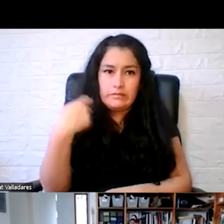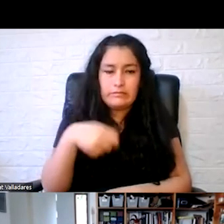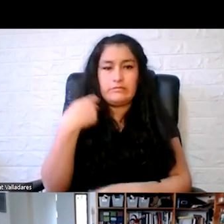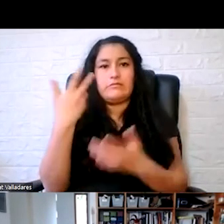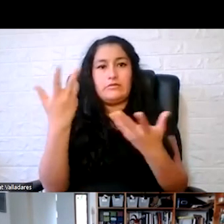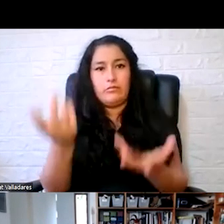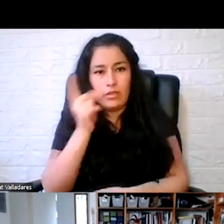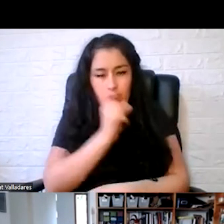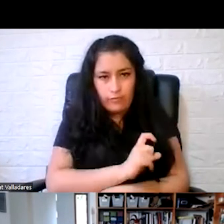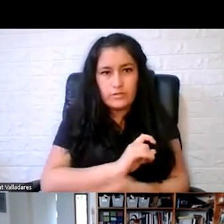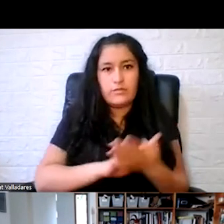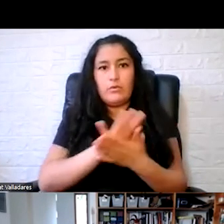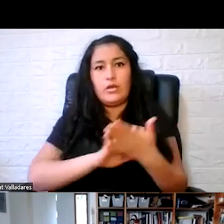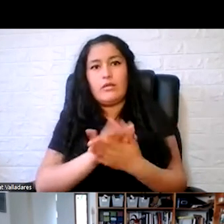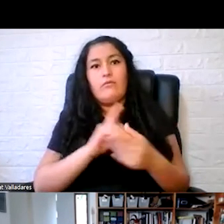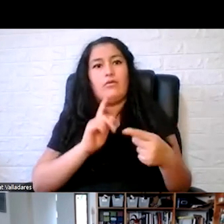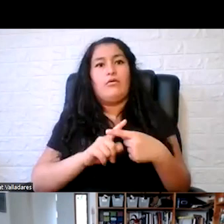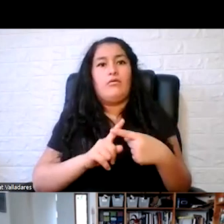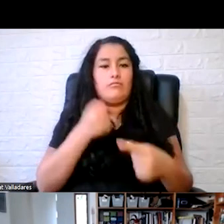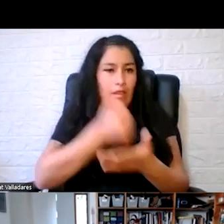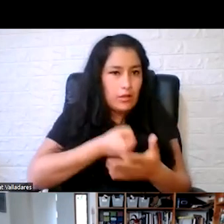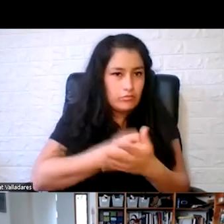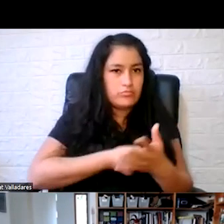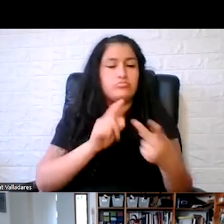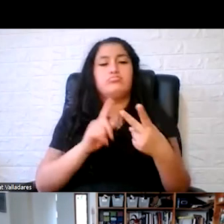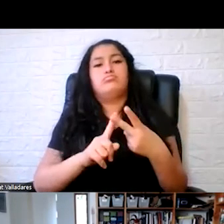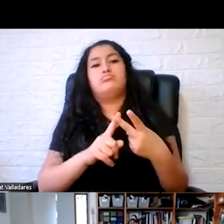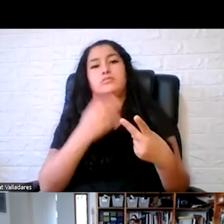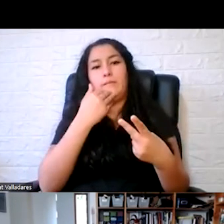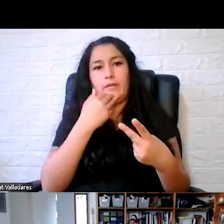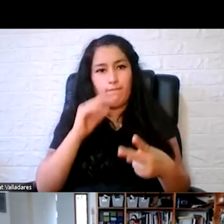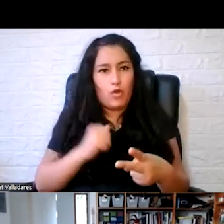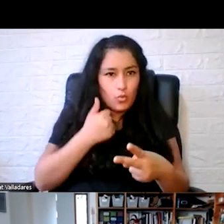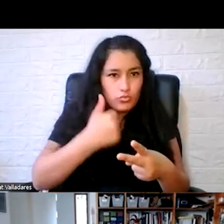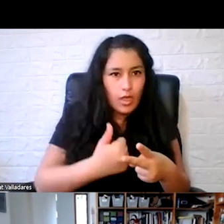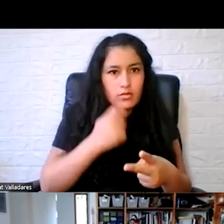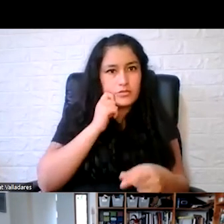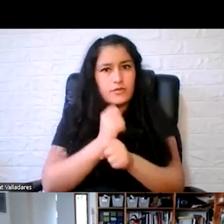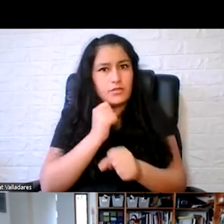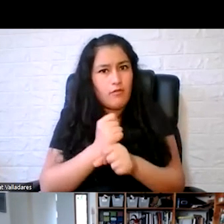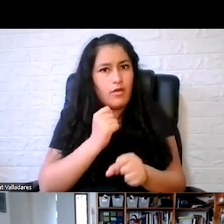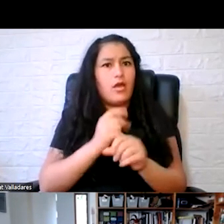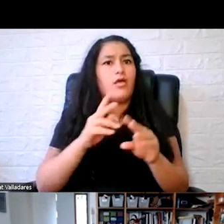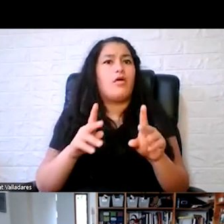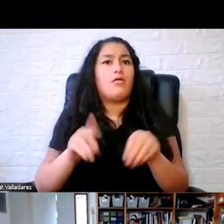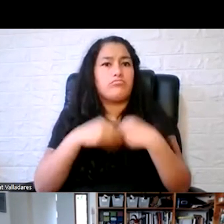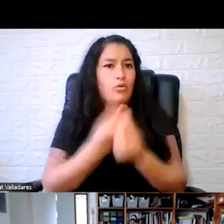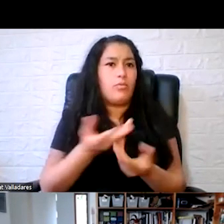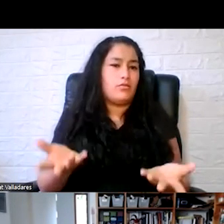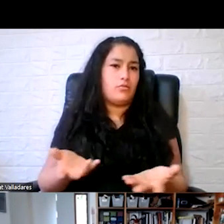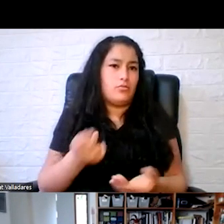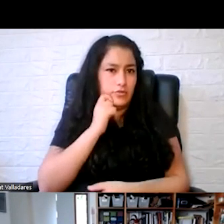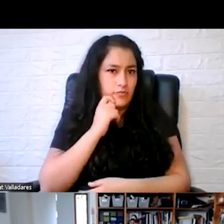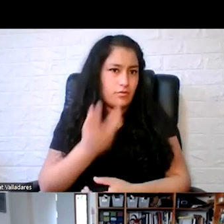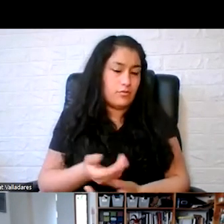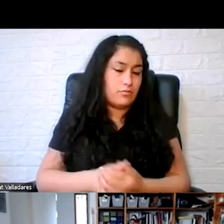manera militante, voluntaria, al mismo tiempo que trabajamos a jornada completa en nuestras vidas económicas particulares,